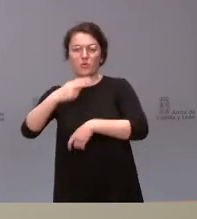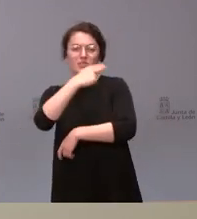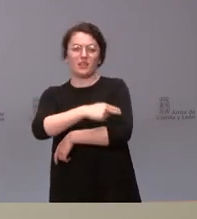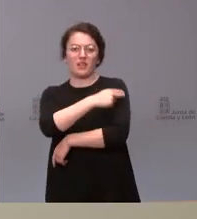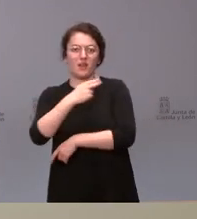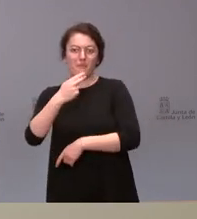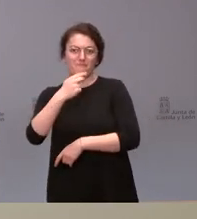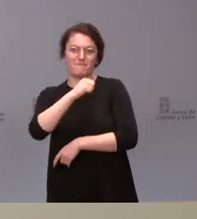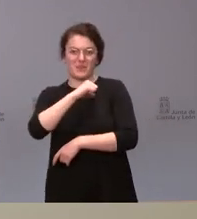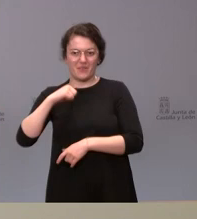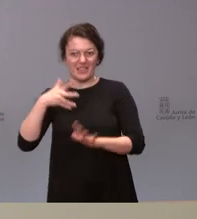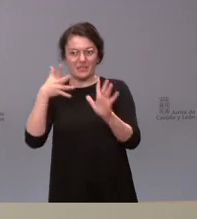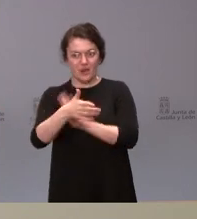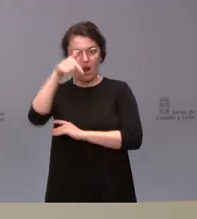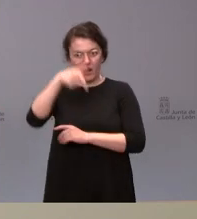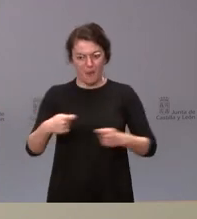corresponden a la realidad o que nos puede decir